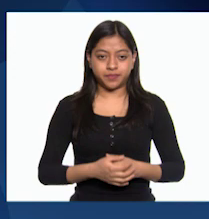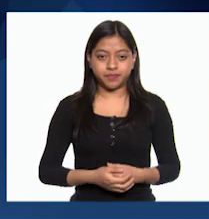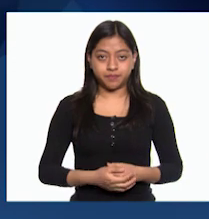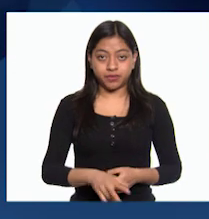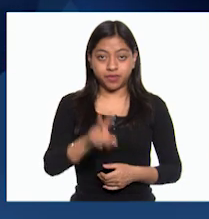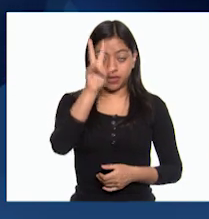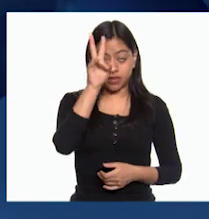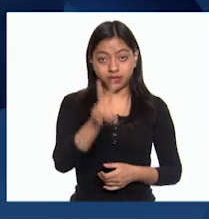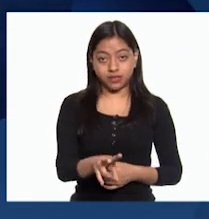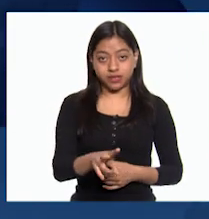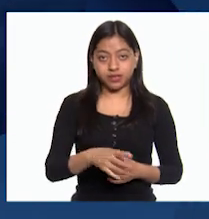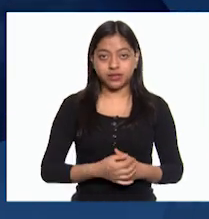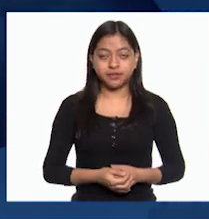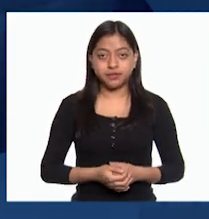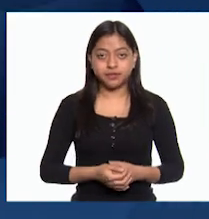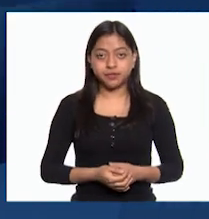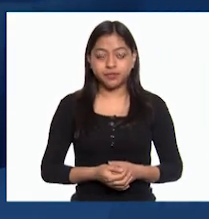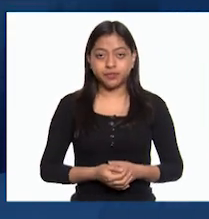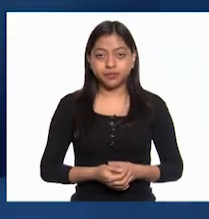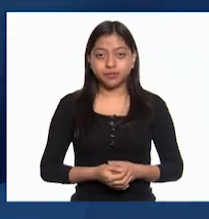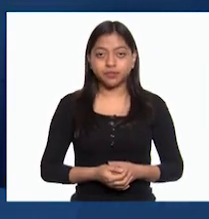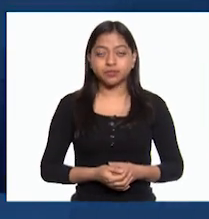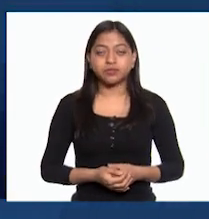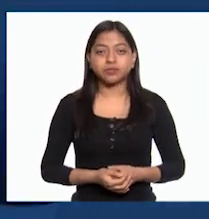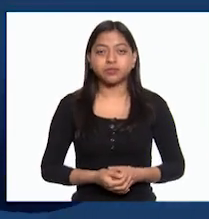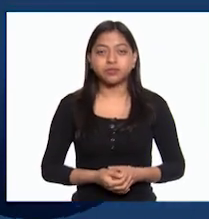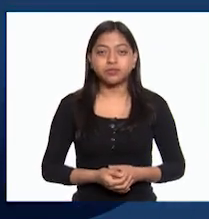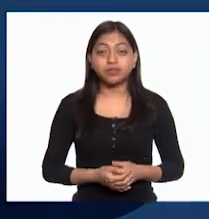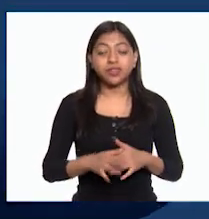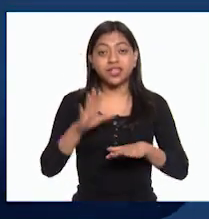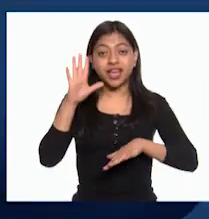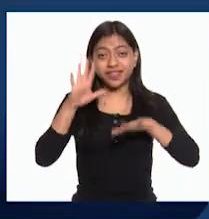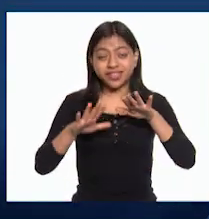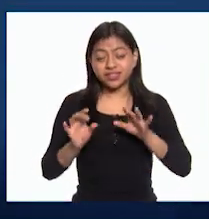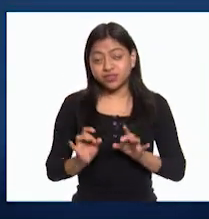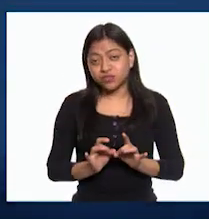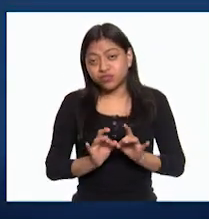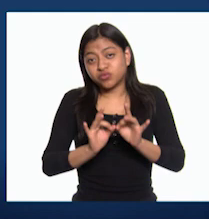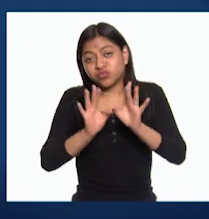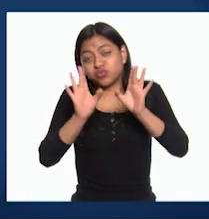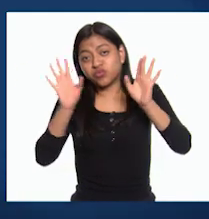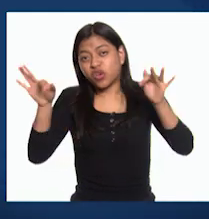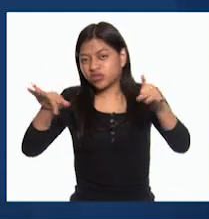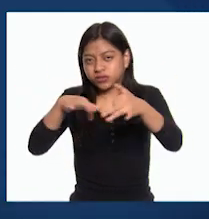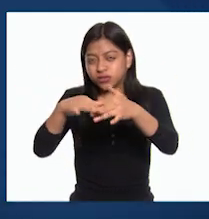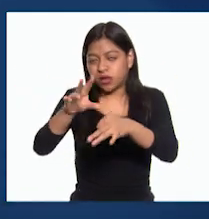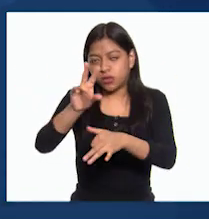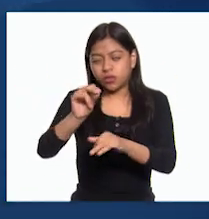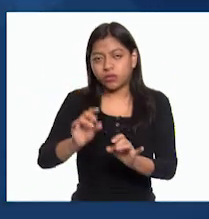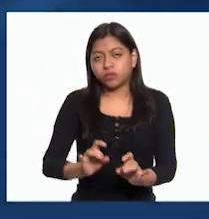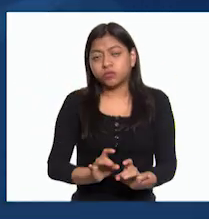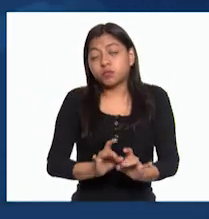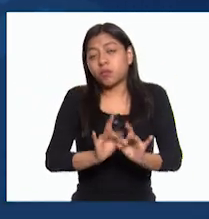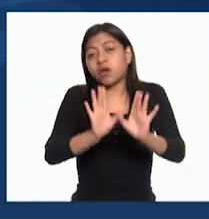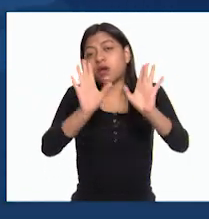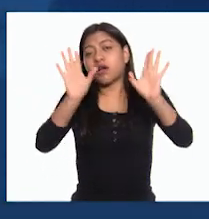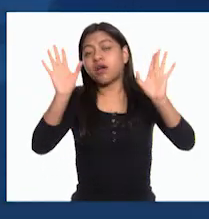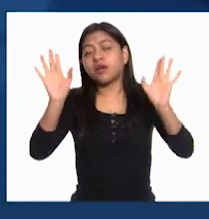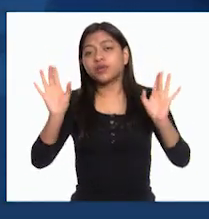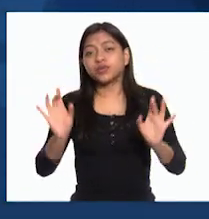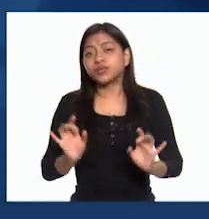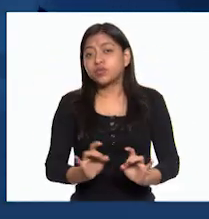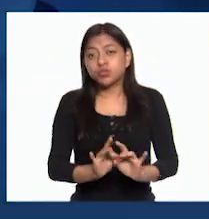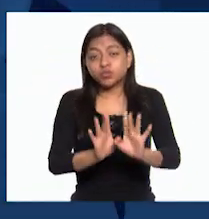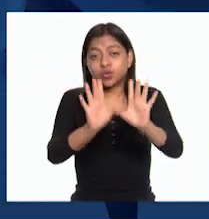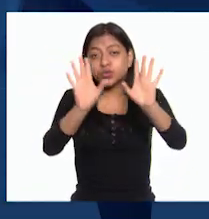Cierto, a veces, muy raras veces ya poco intensas, fugaces,